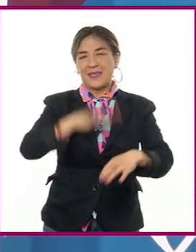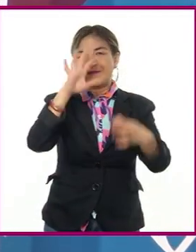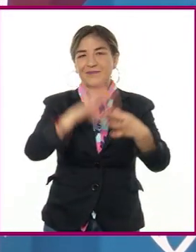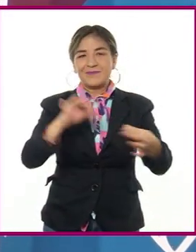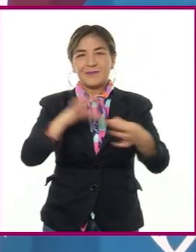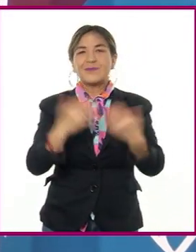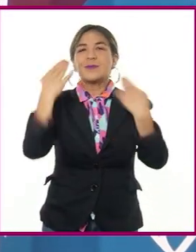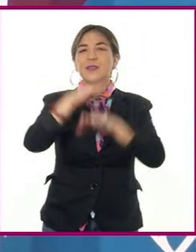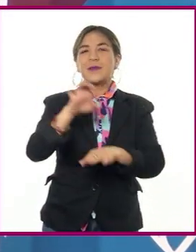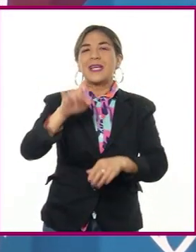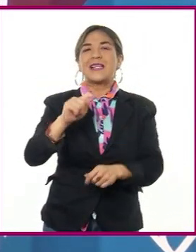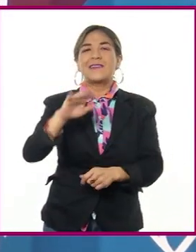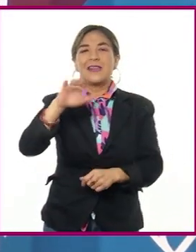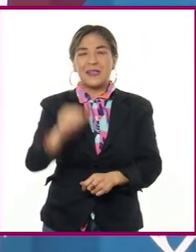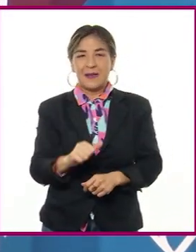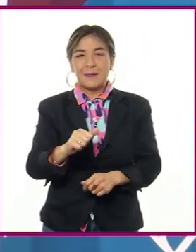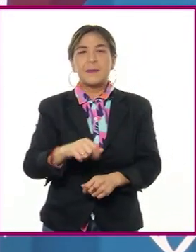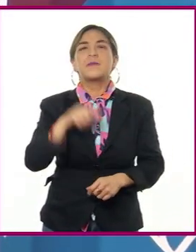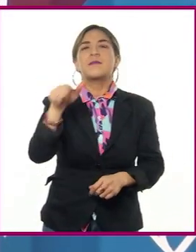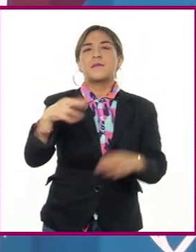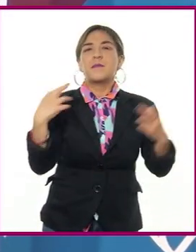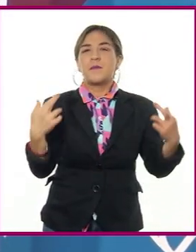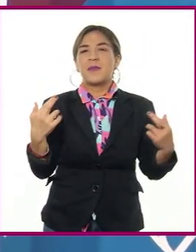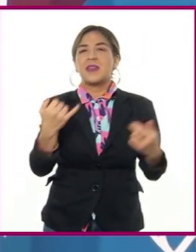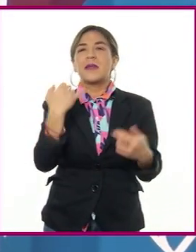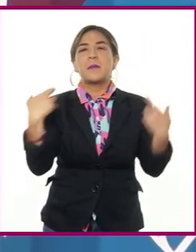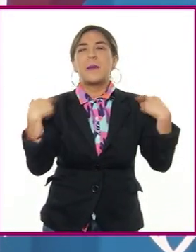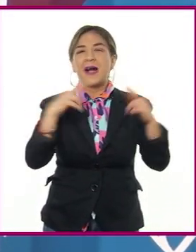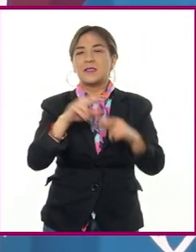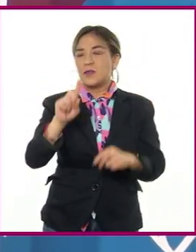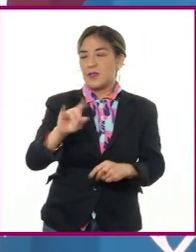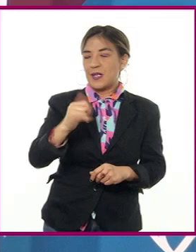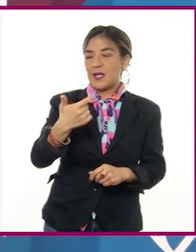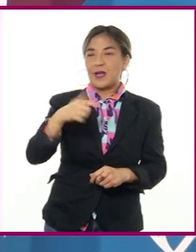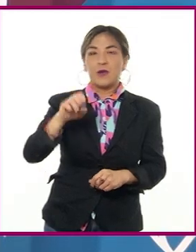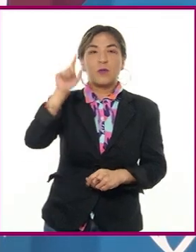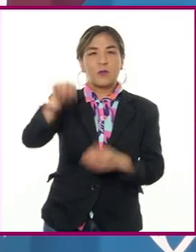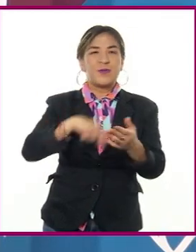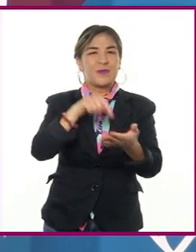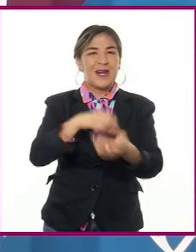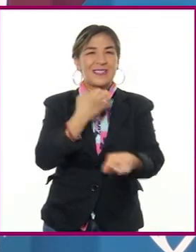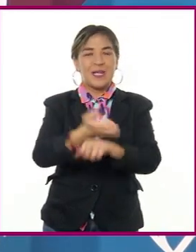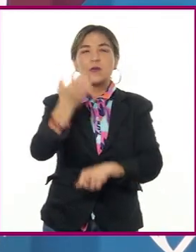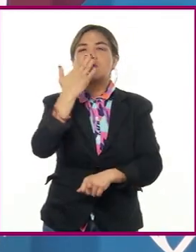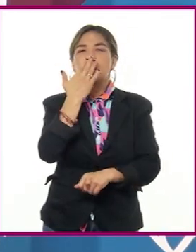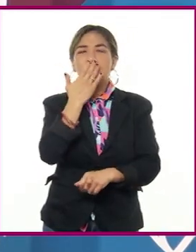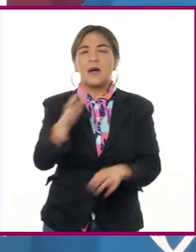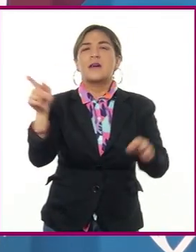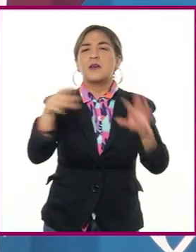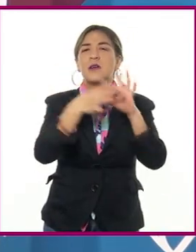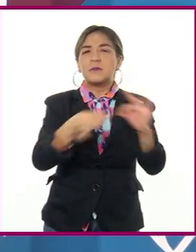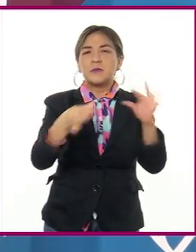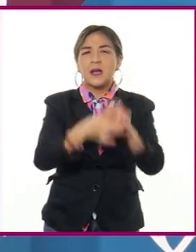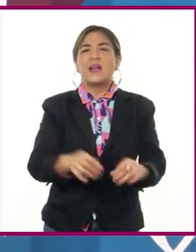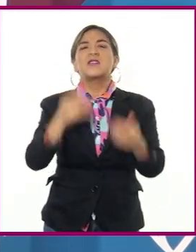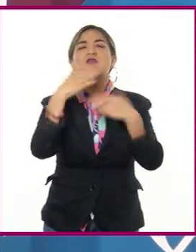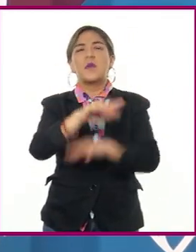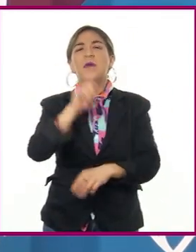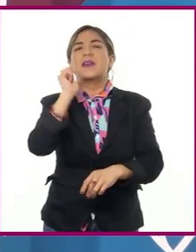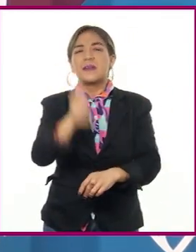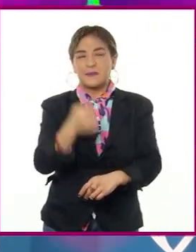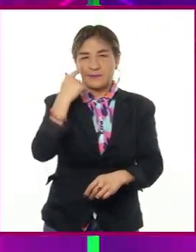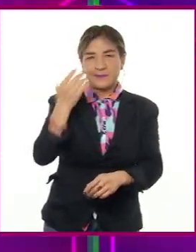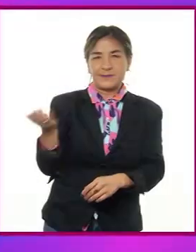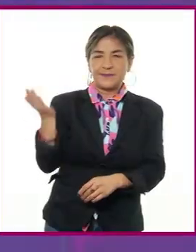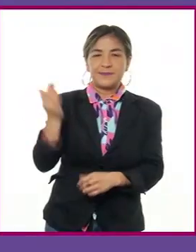la ética pública, el maestro Diego Sotomayor de Sonora nos explicará a detalle de qué se trata. Adelante,